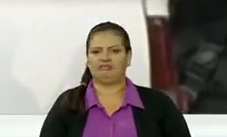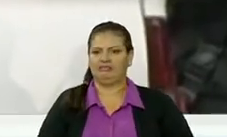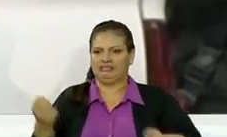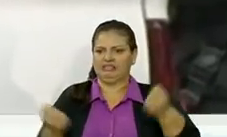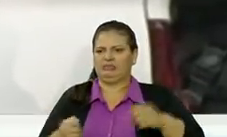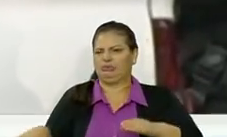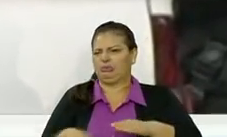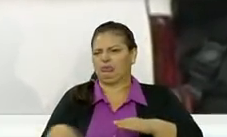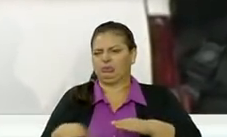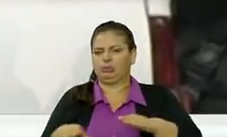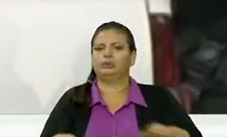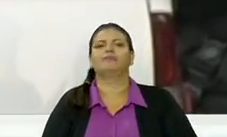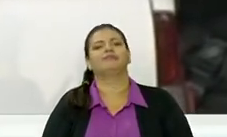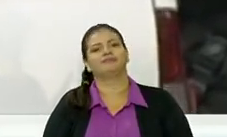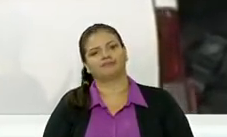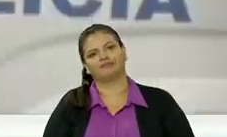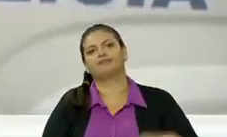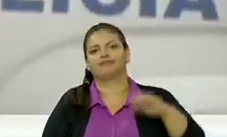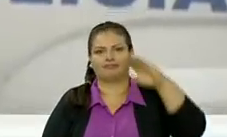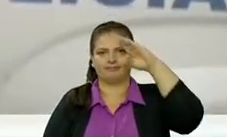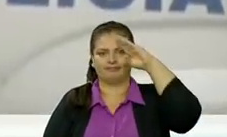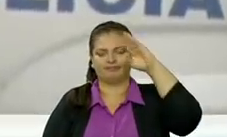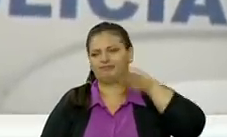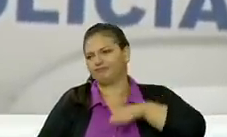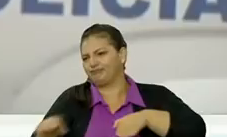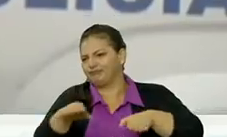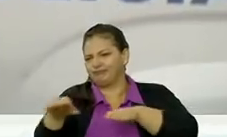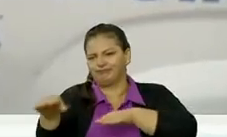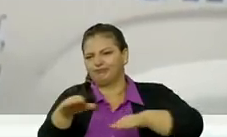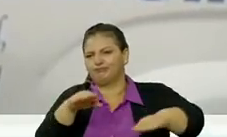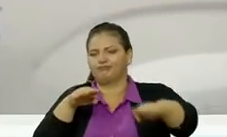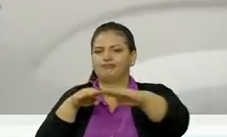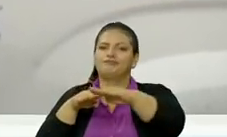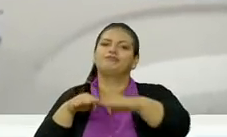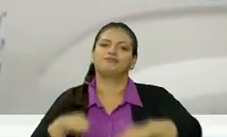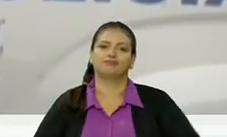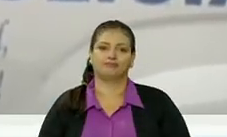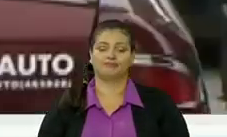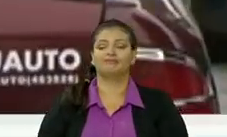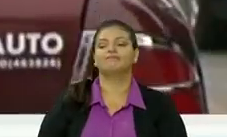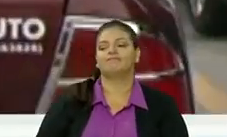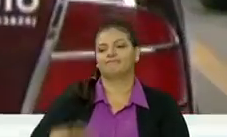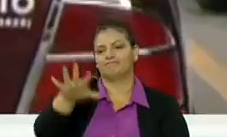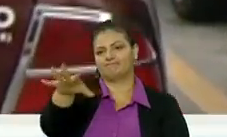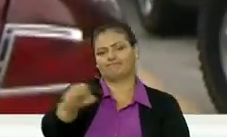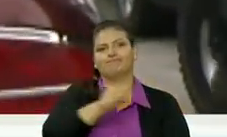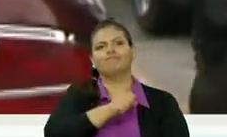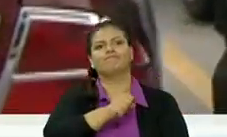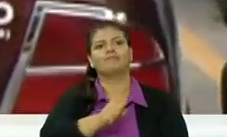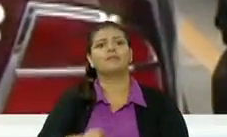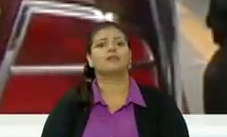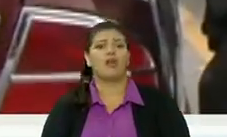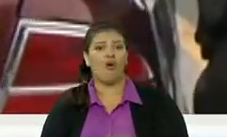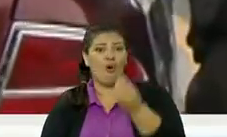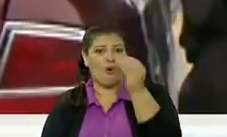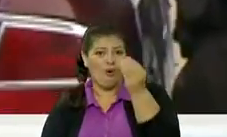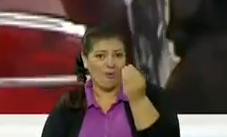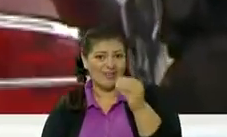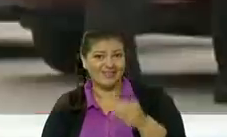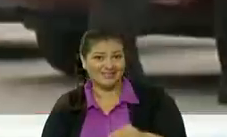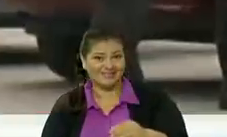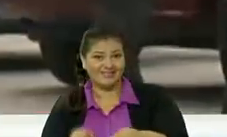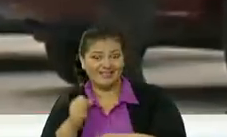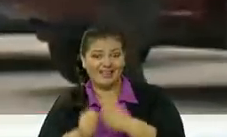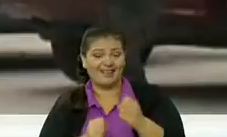logró ubicar al menor de 17 años, mientras que aquella persona que conducía el vehículo no era parte de los tres que cometieron el